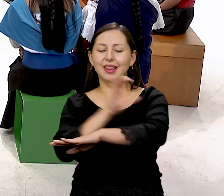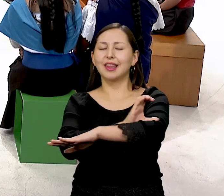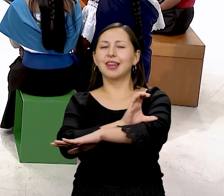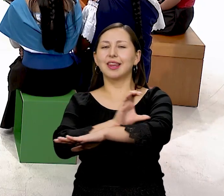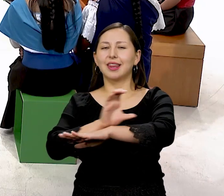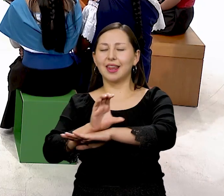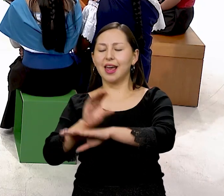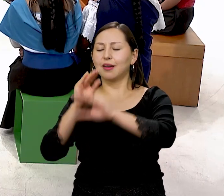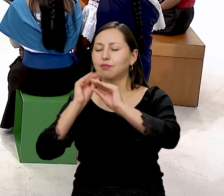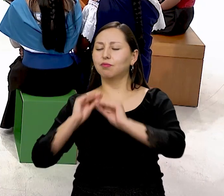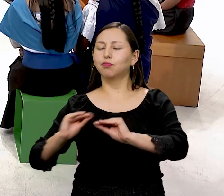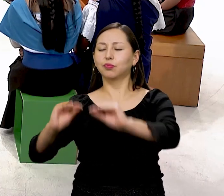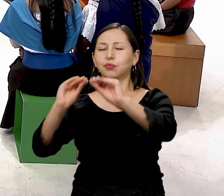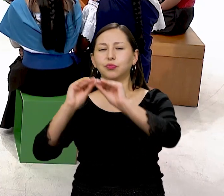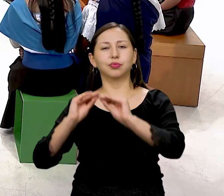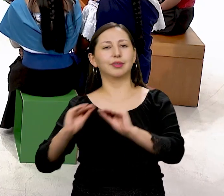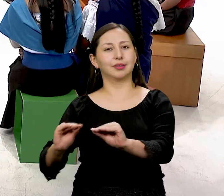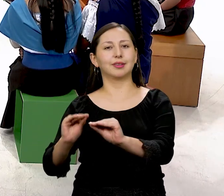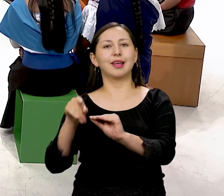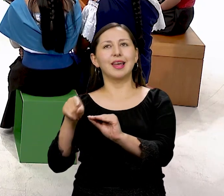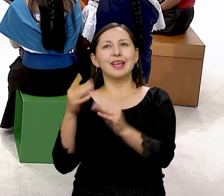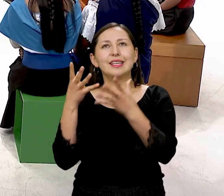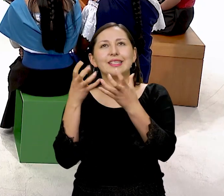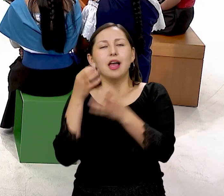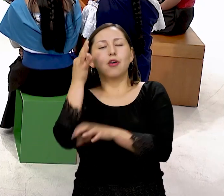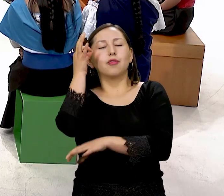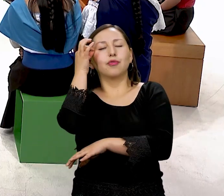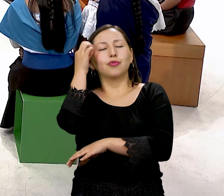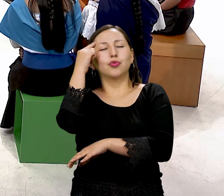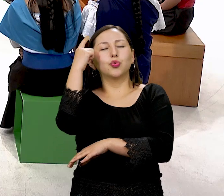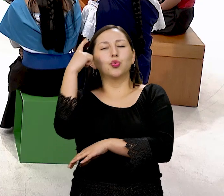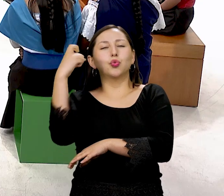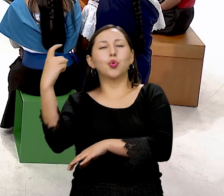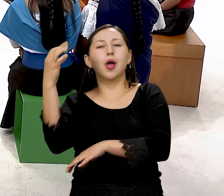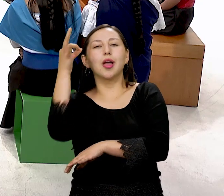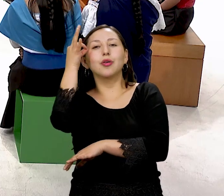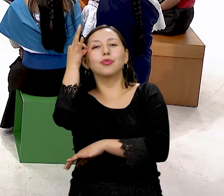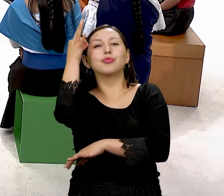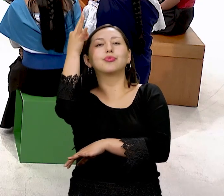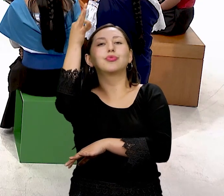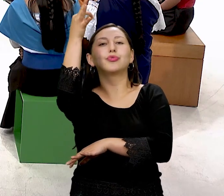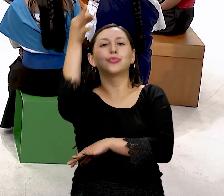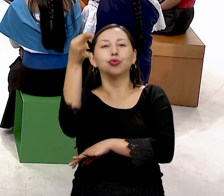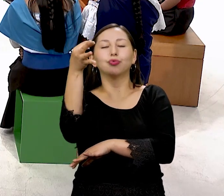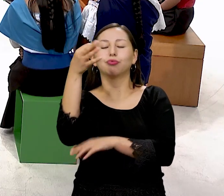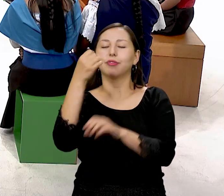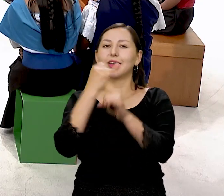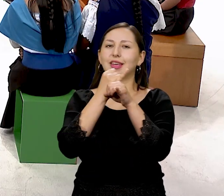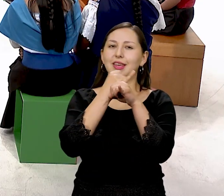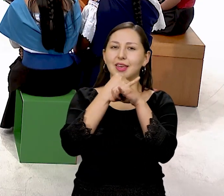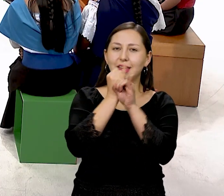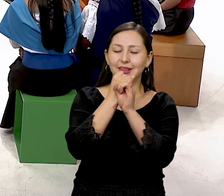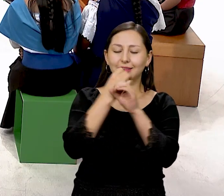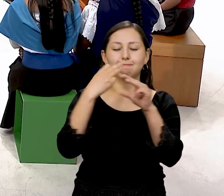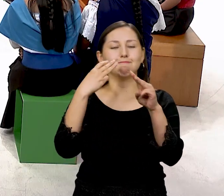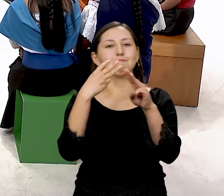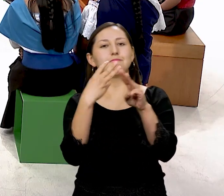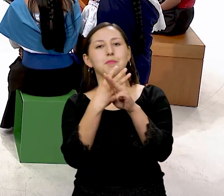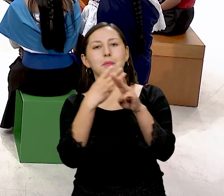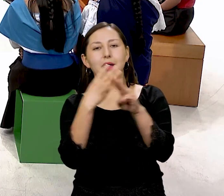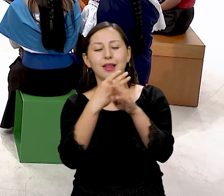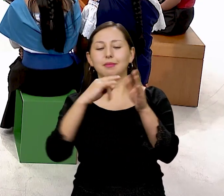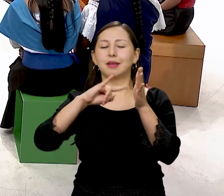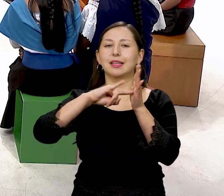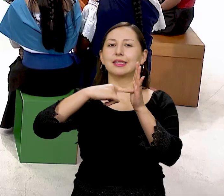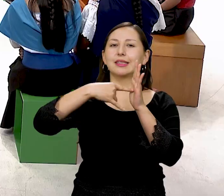matemática. Y dentro de Runa Space, este grupo es multidisciplinario, en donde están diferentes quichuas de todo